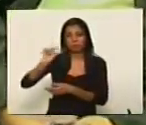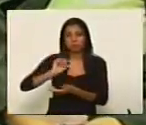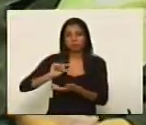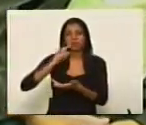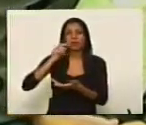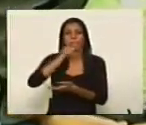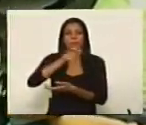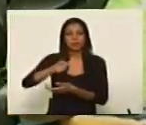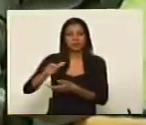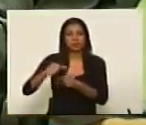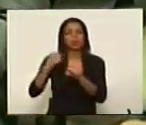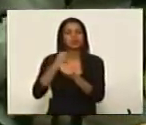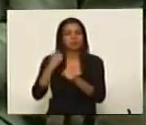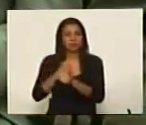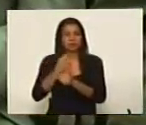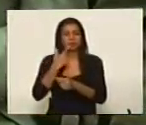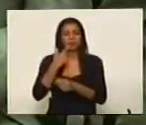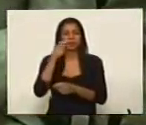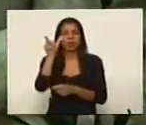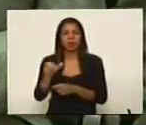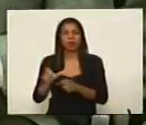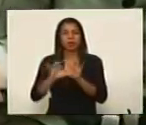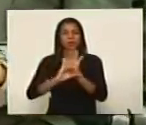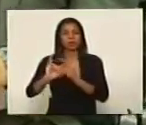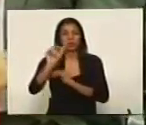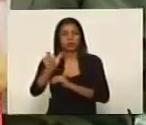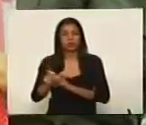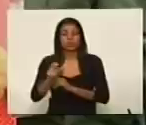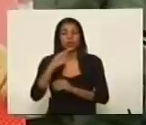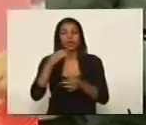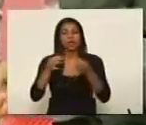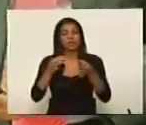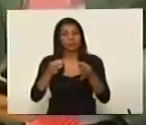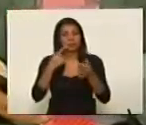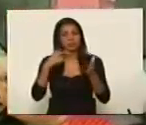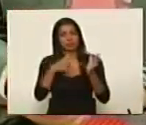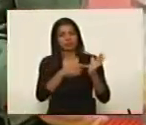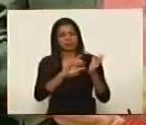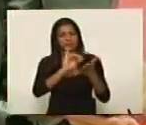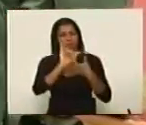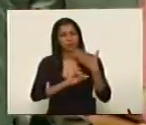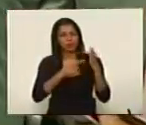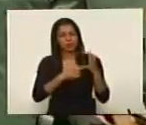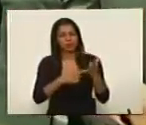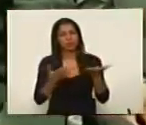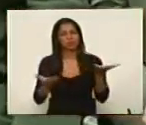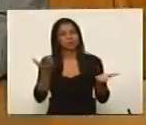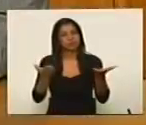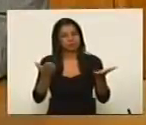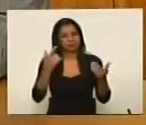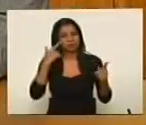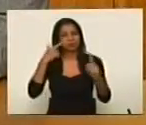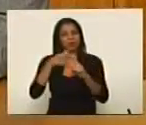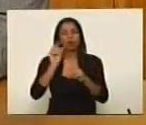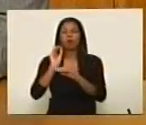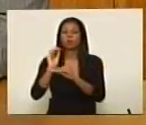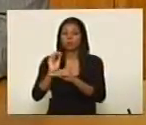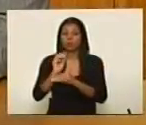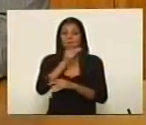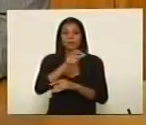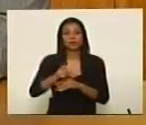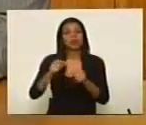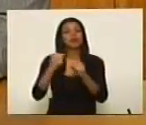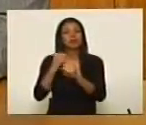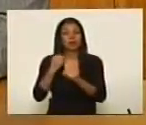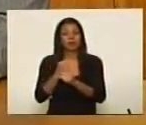trabajadoras. Finalmente, el constituyente Piñate expresó que esta herramienta legal fomenta el equilibrio en el proceso de protección tanto de la clase trabajadora